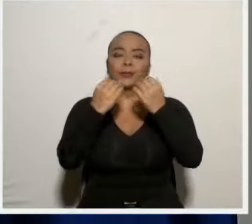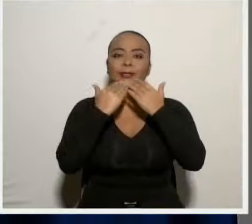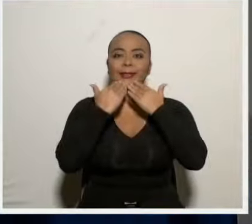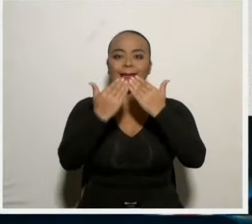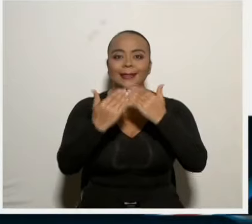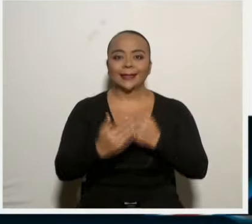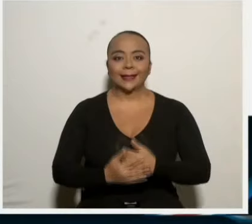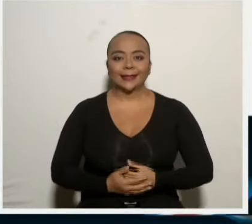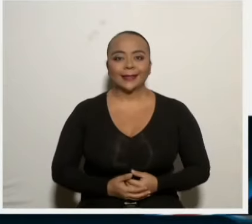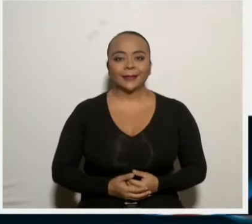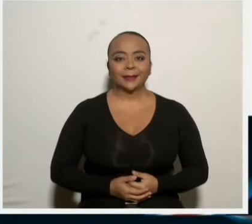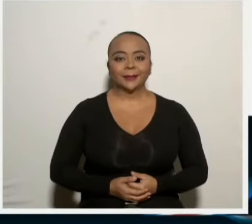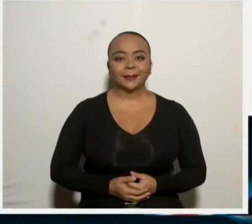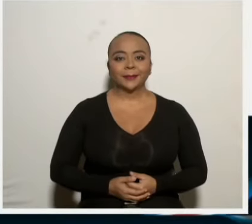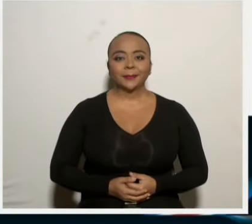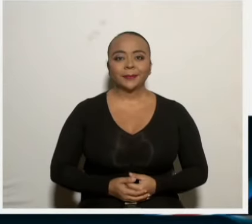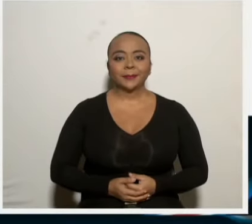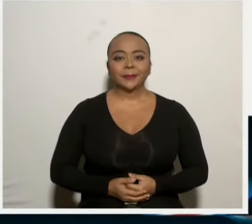gracias.